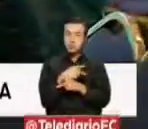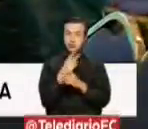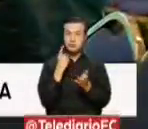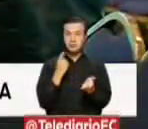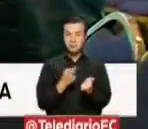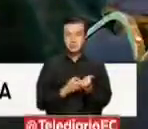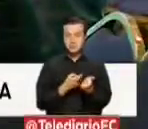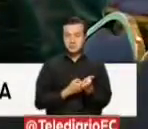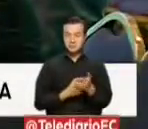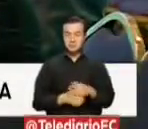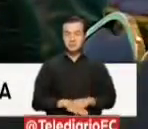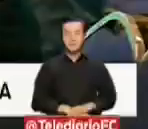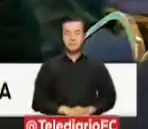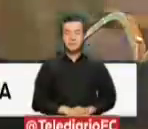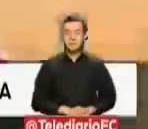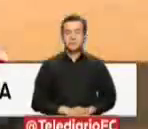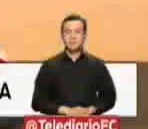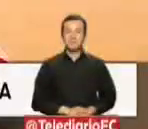camarón.